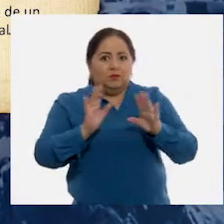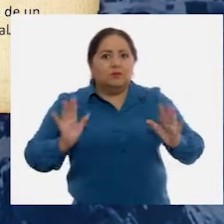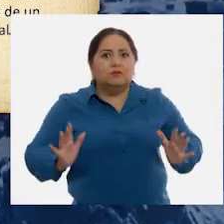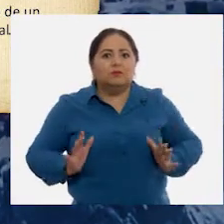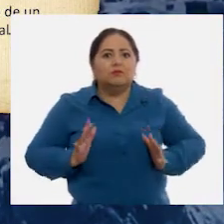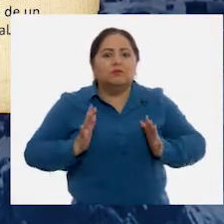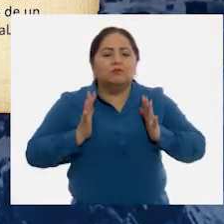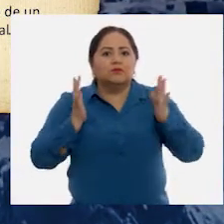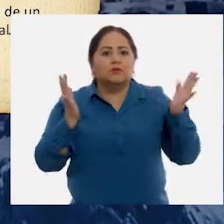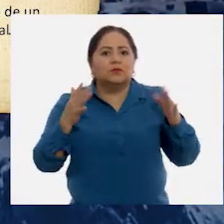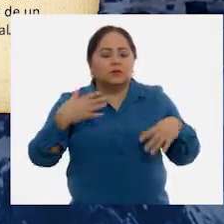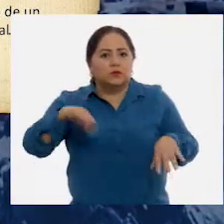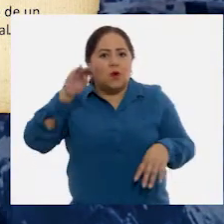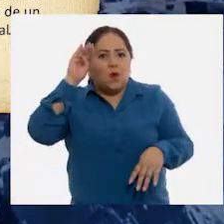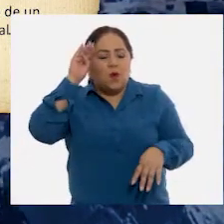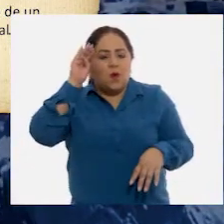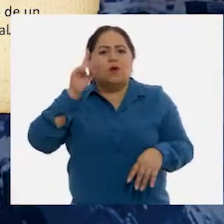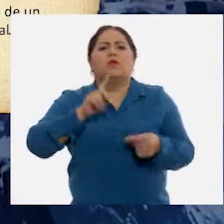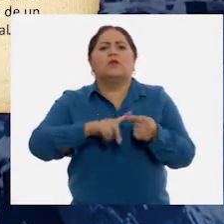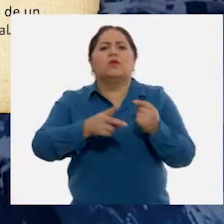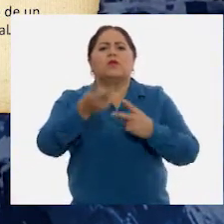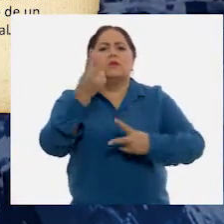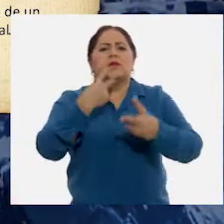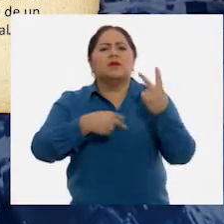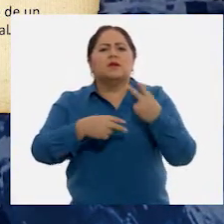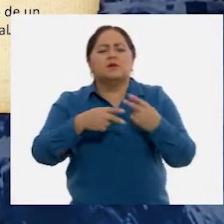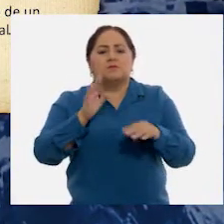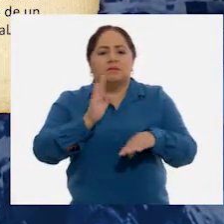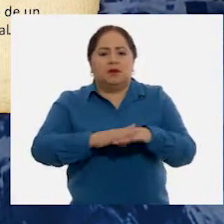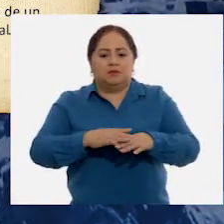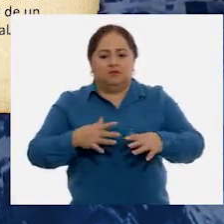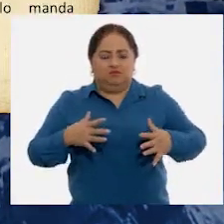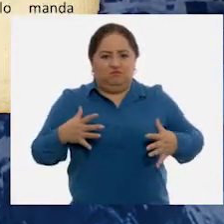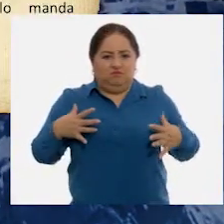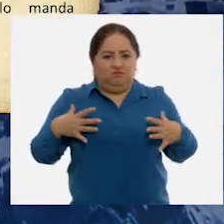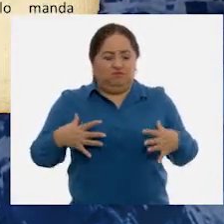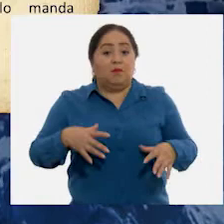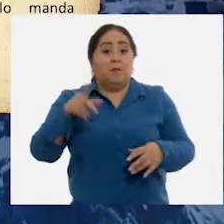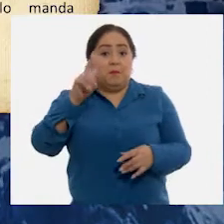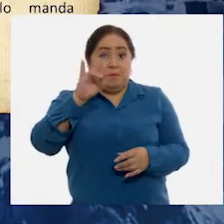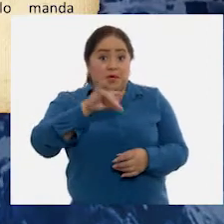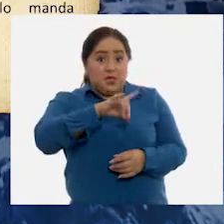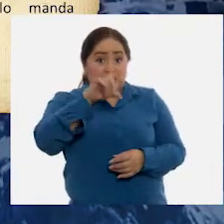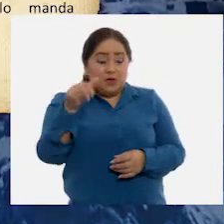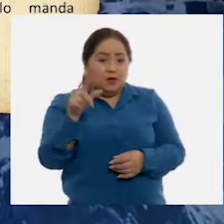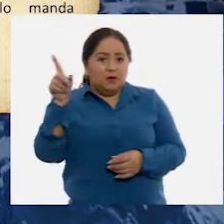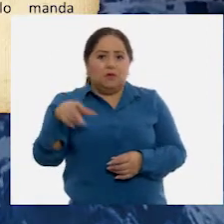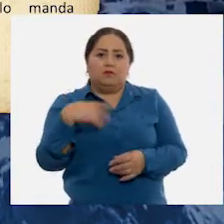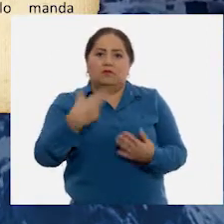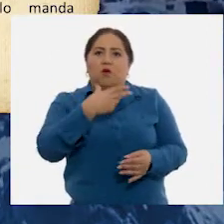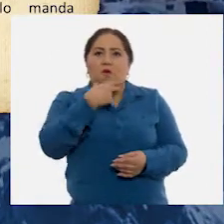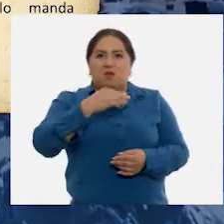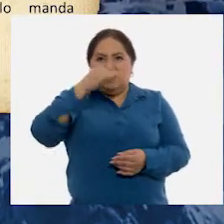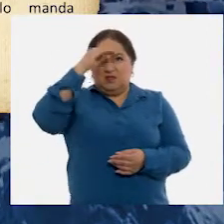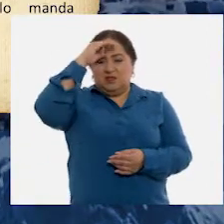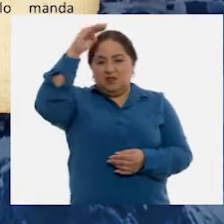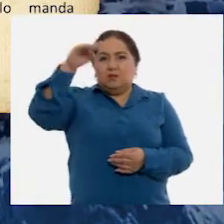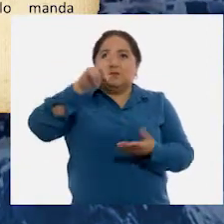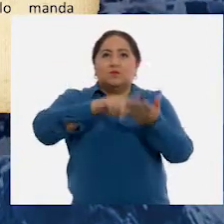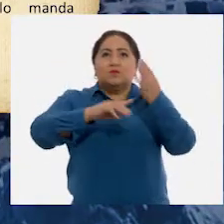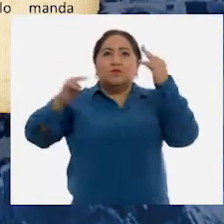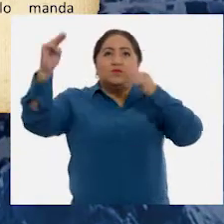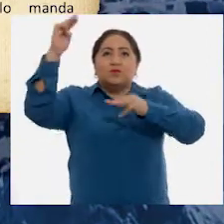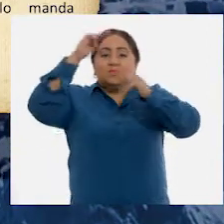sorprendente magnanimidad, venía la hazaña más bestial. Villa es el indomable señor de la sierra,